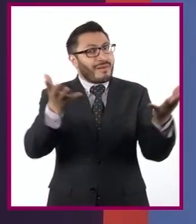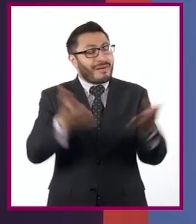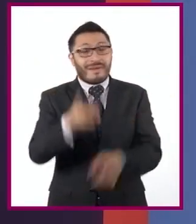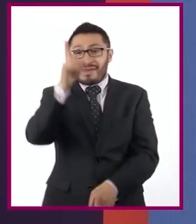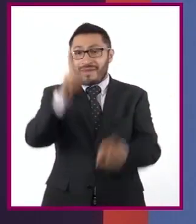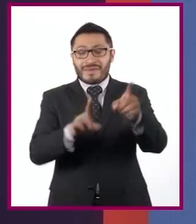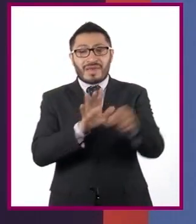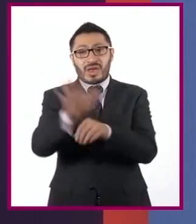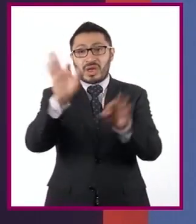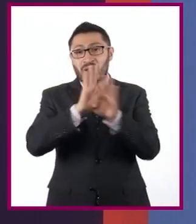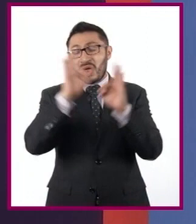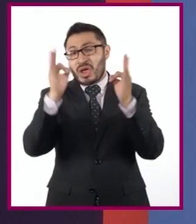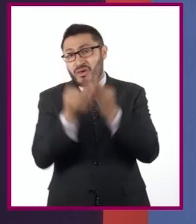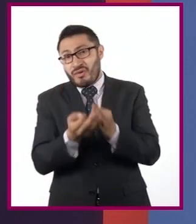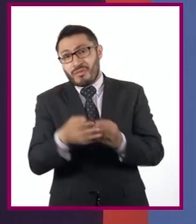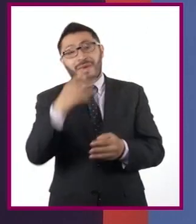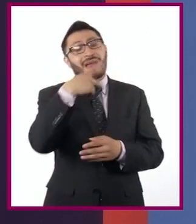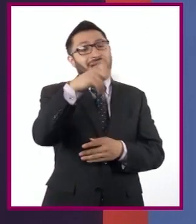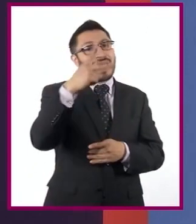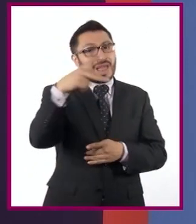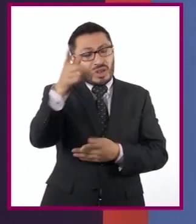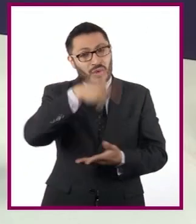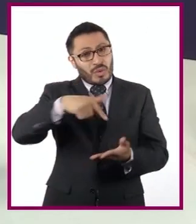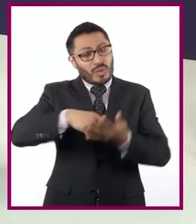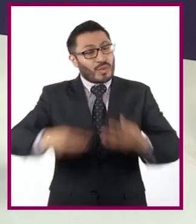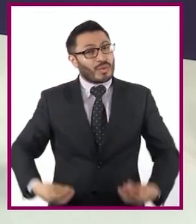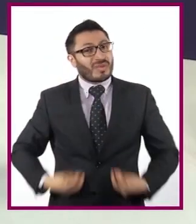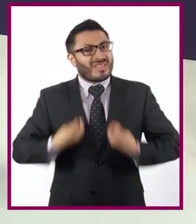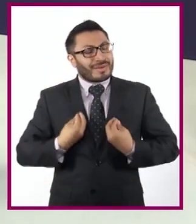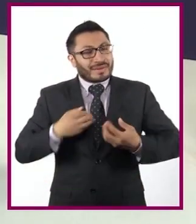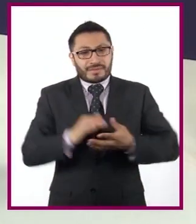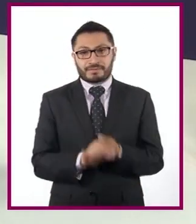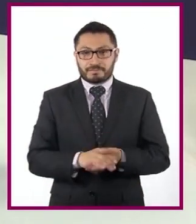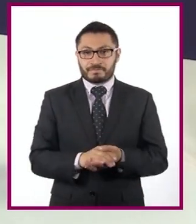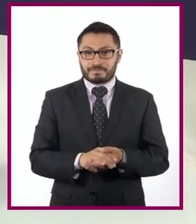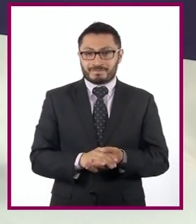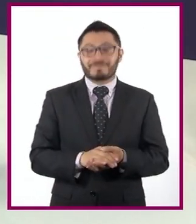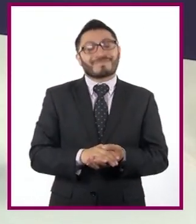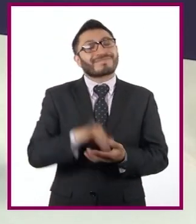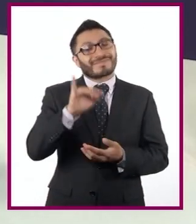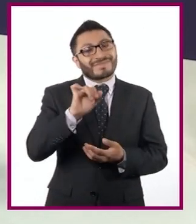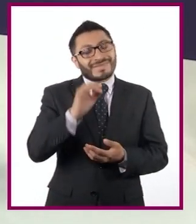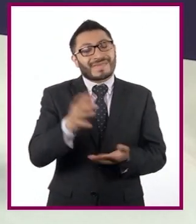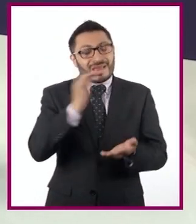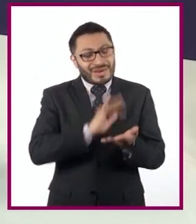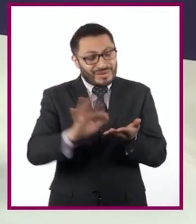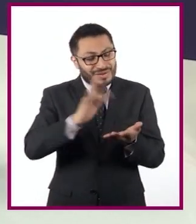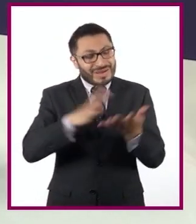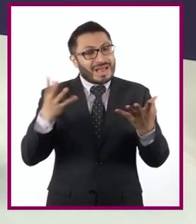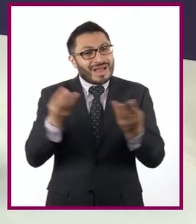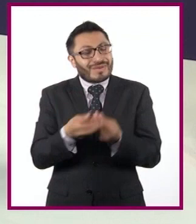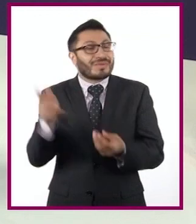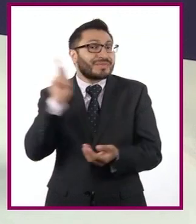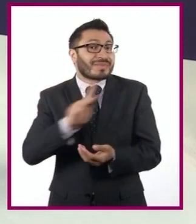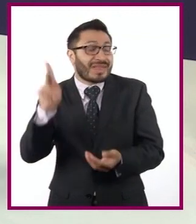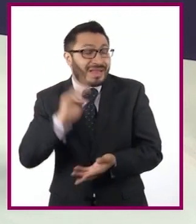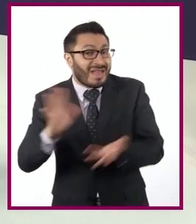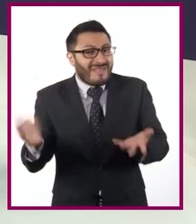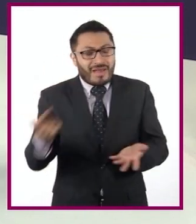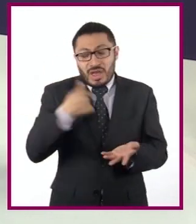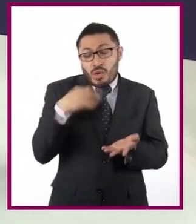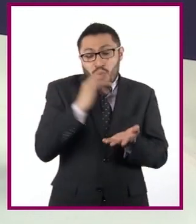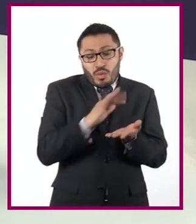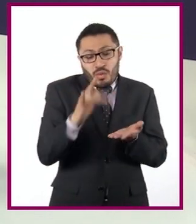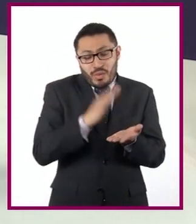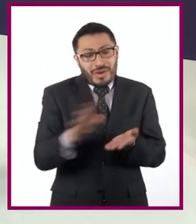la forma en que se habla en su localidad. Claro, vayamos a leer y a ver qué tal nos va. Yo leeré en